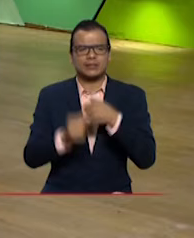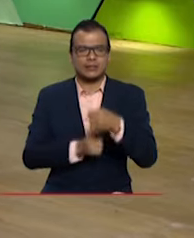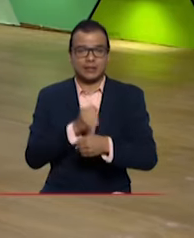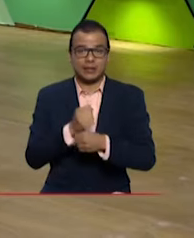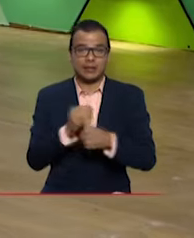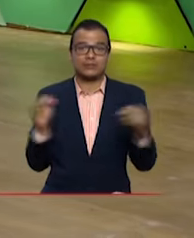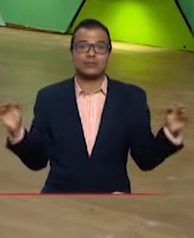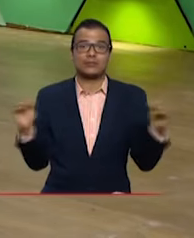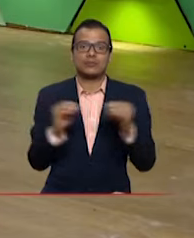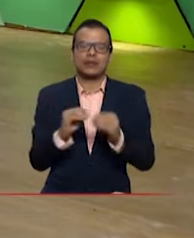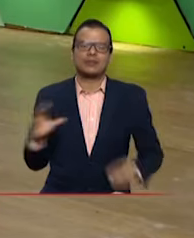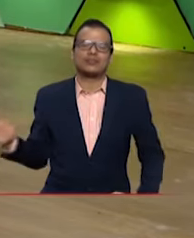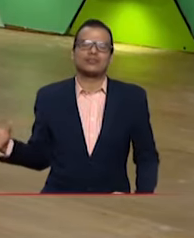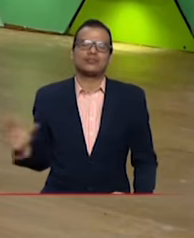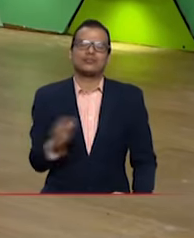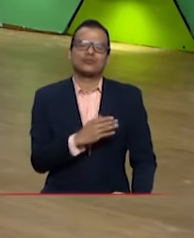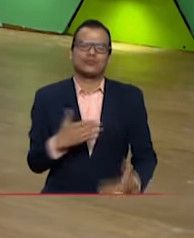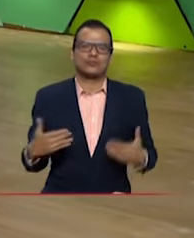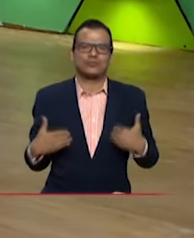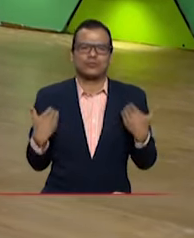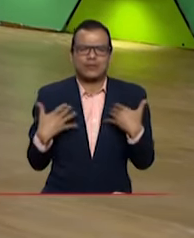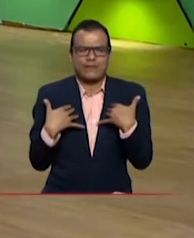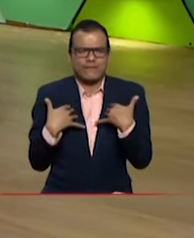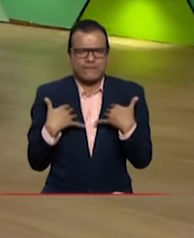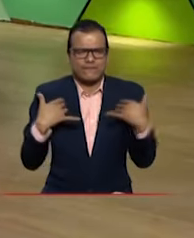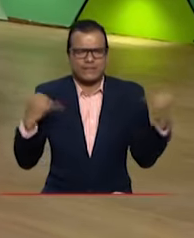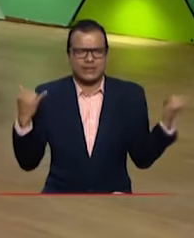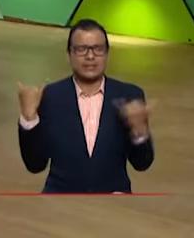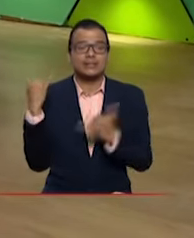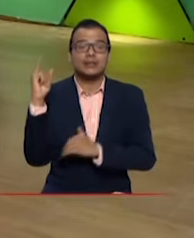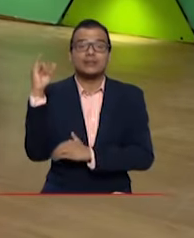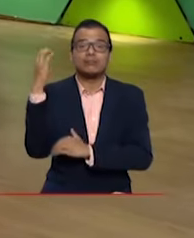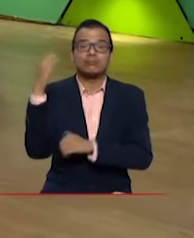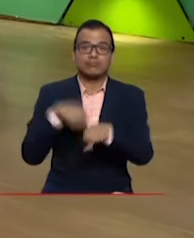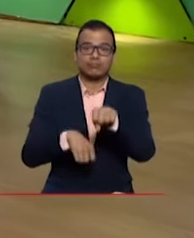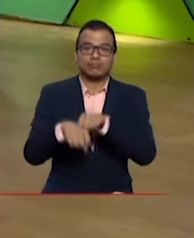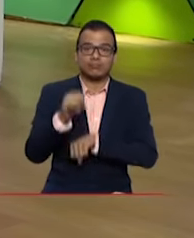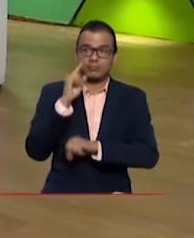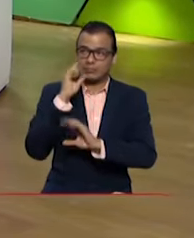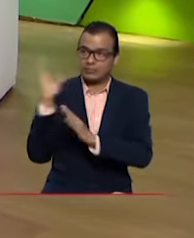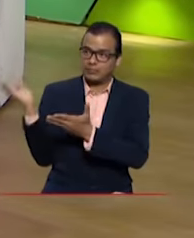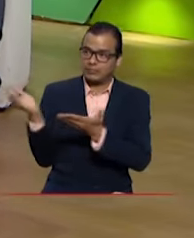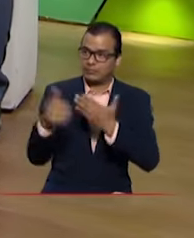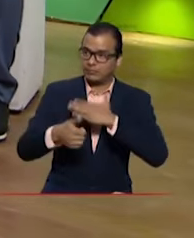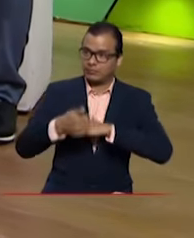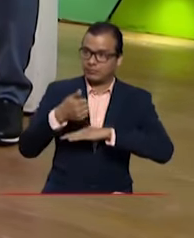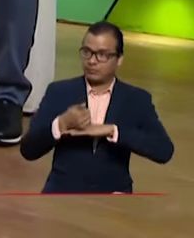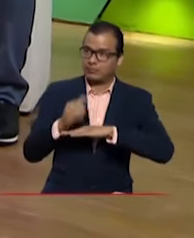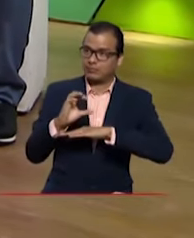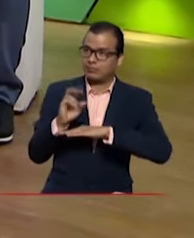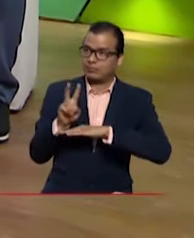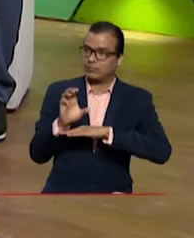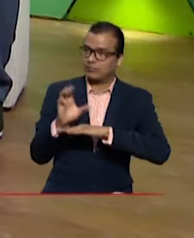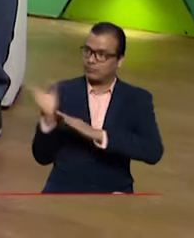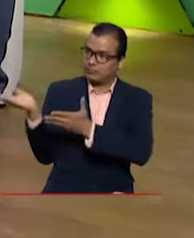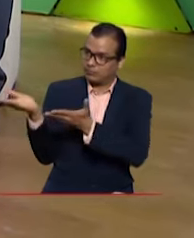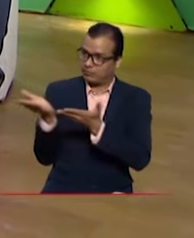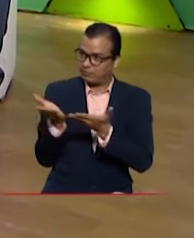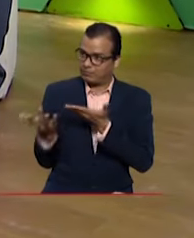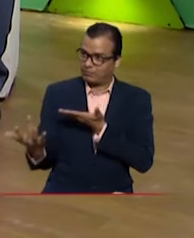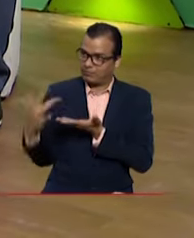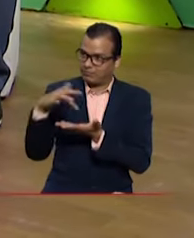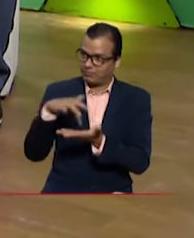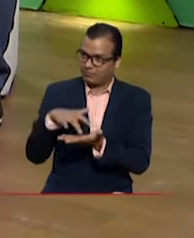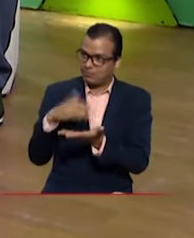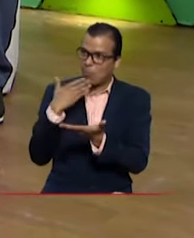Colombia. Invitados especiales de entrada, el director de la CBC, Marco Antonio Suárez. Director, bienvenido al informativo. Gracias, Wilson, un saludo para ti,